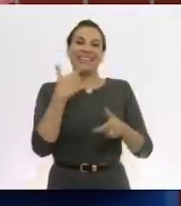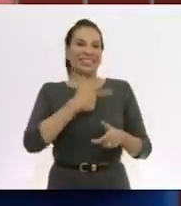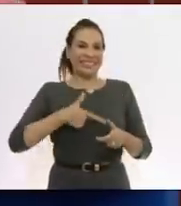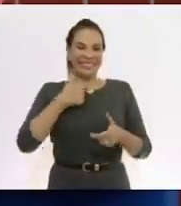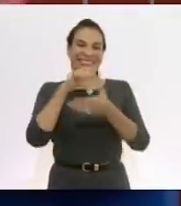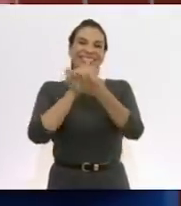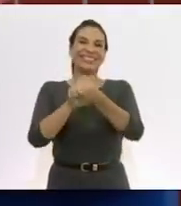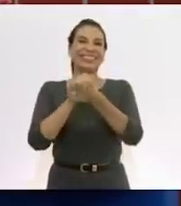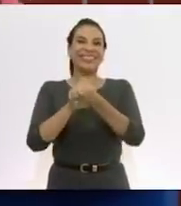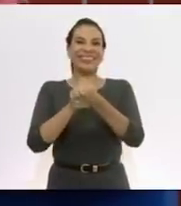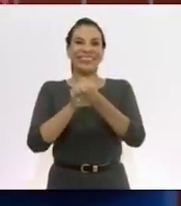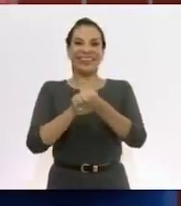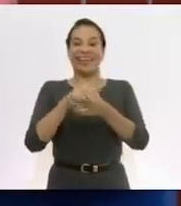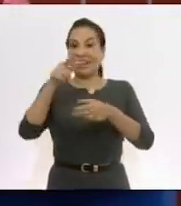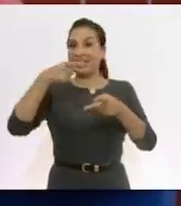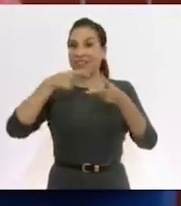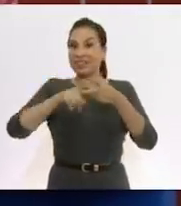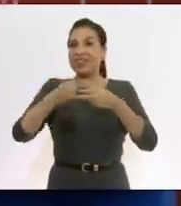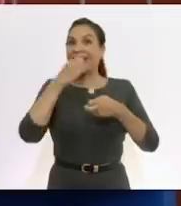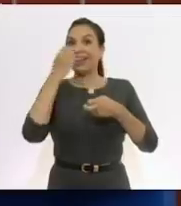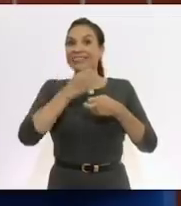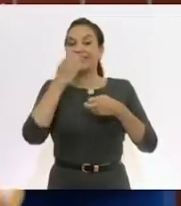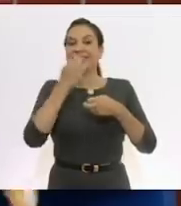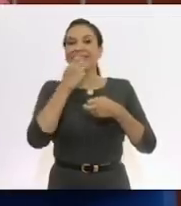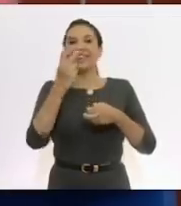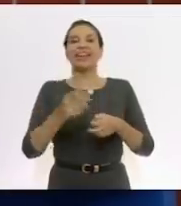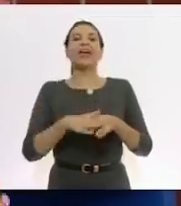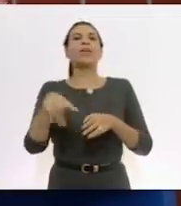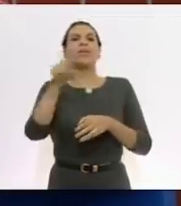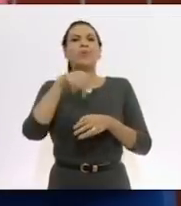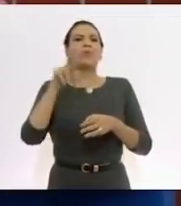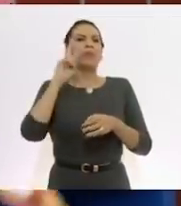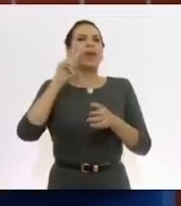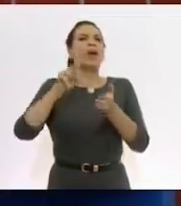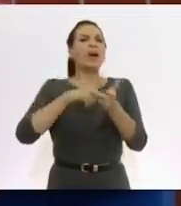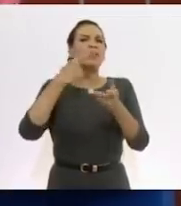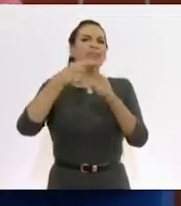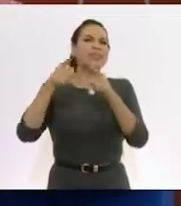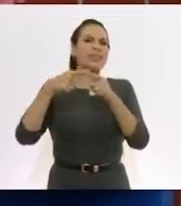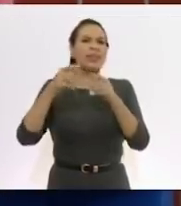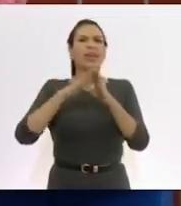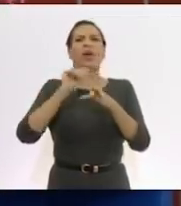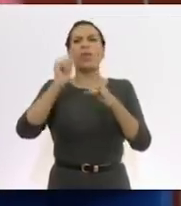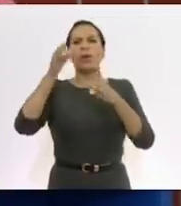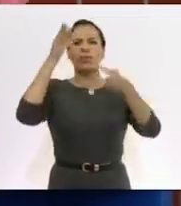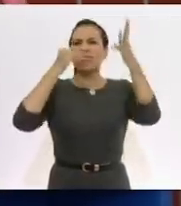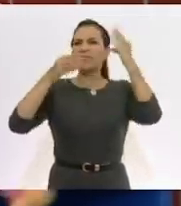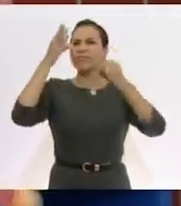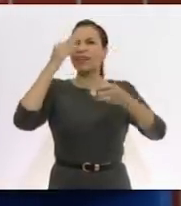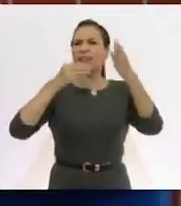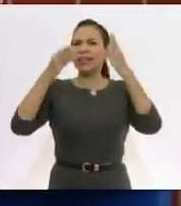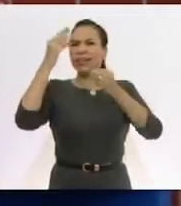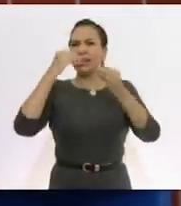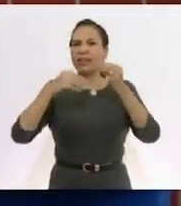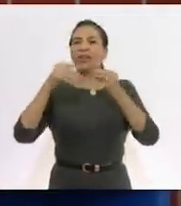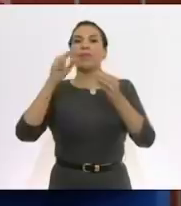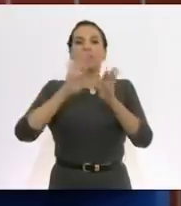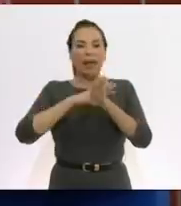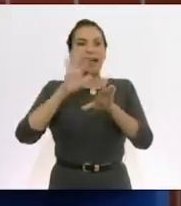gusto saludarlos en este regreso a clases, donde van a ver de nuevo los conocimientos que aprendieron